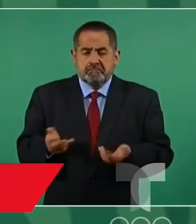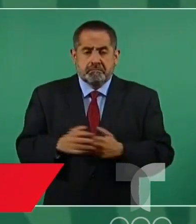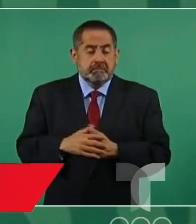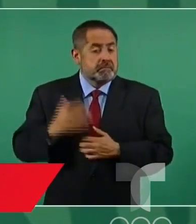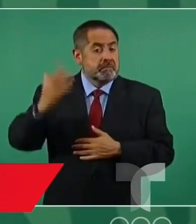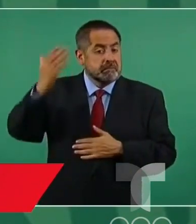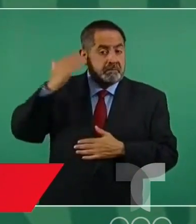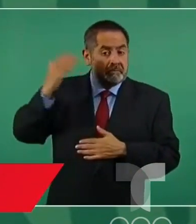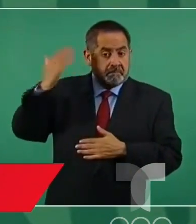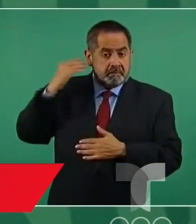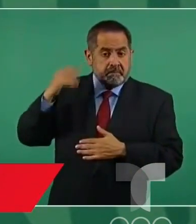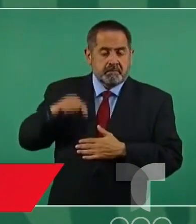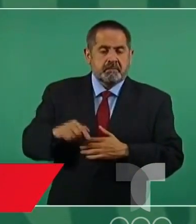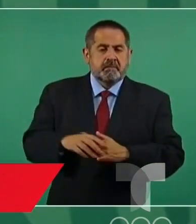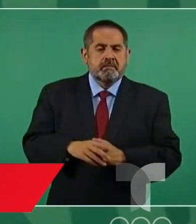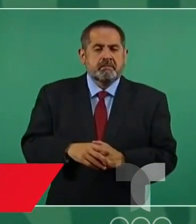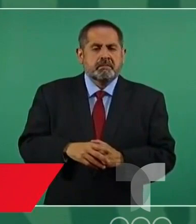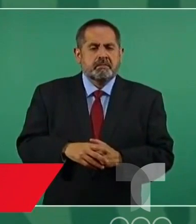Antes,